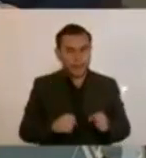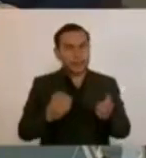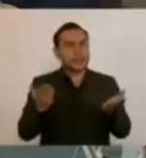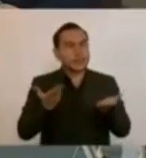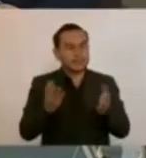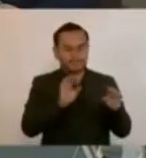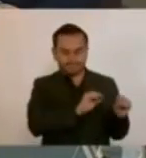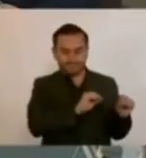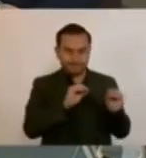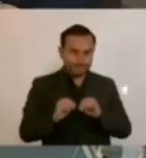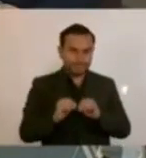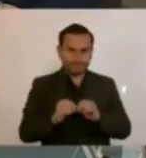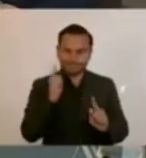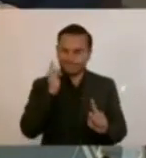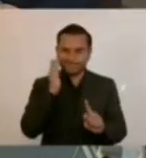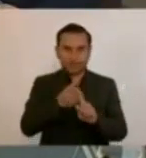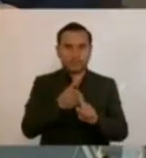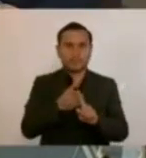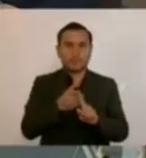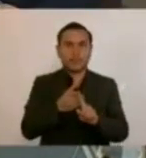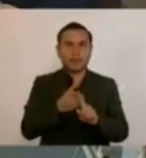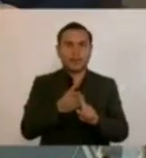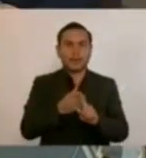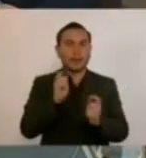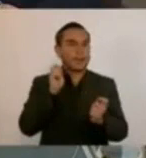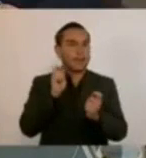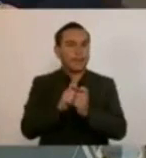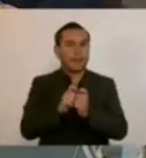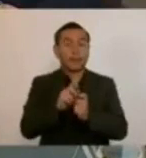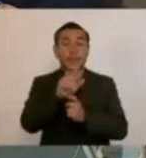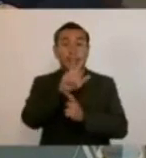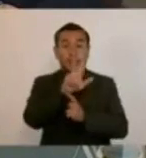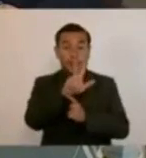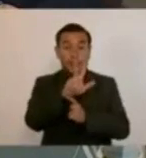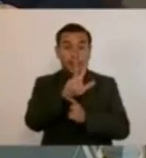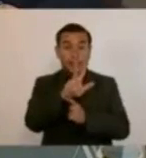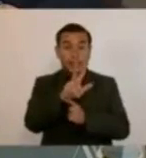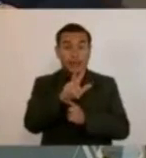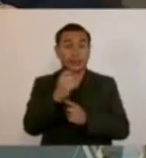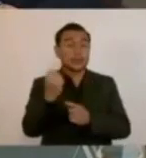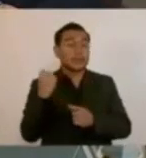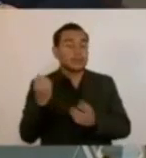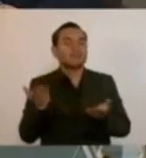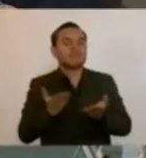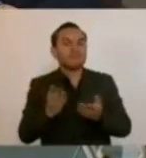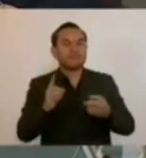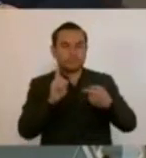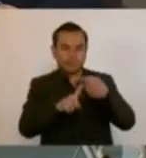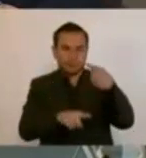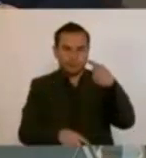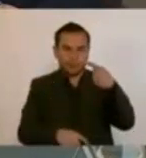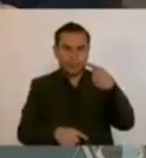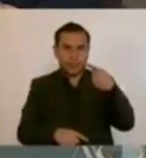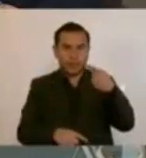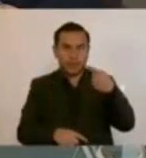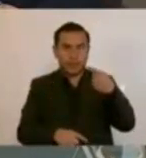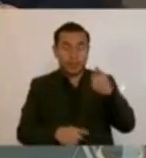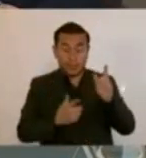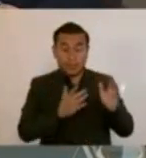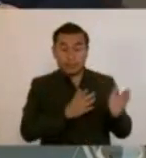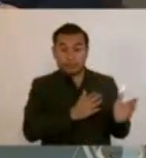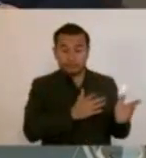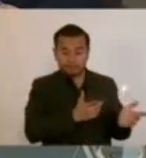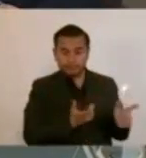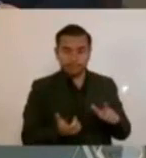acciones concretas sobre este tipo de medidas. Hay 3 grandes acciones que se destacan con esto. Una es prepararse y estar listos